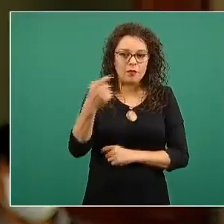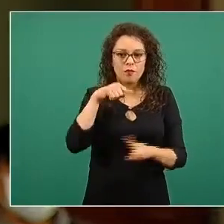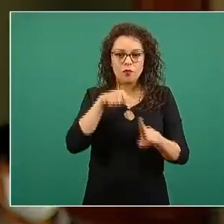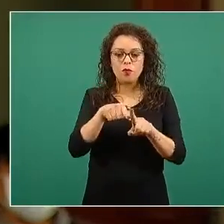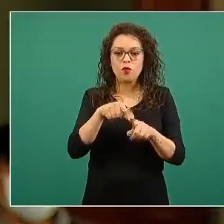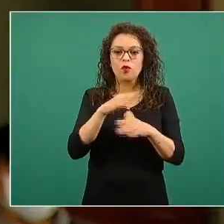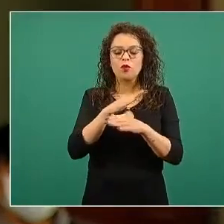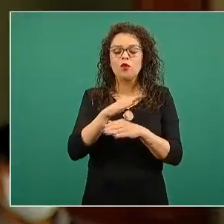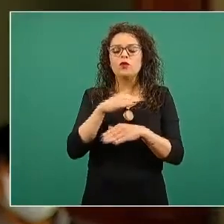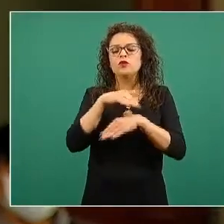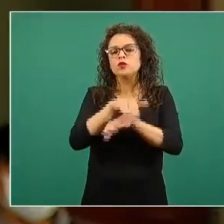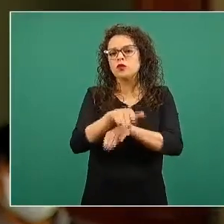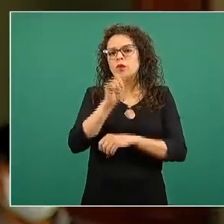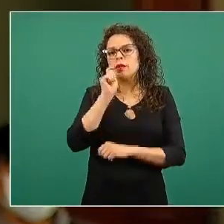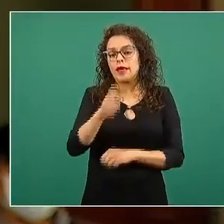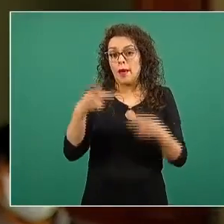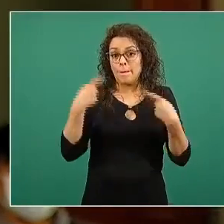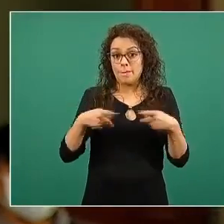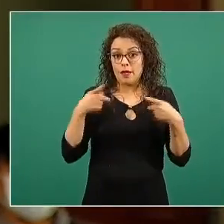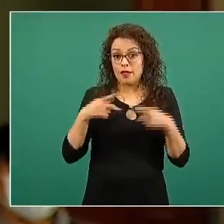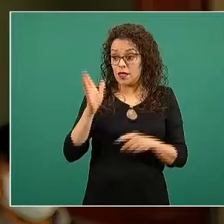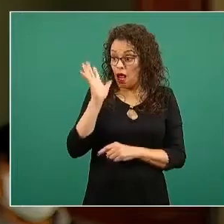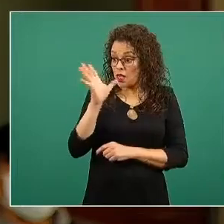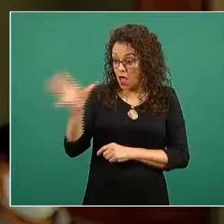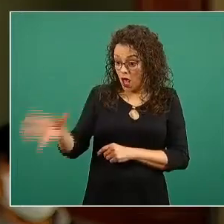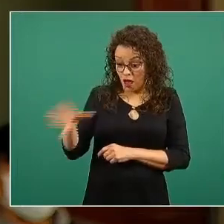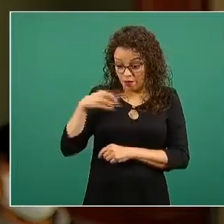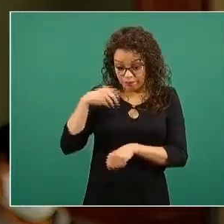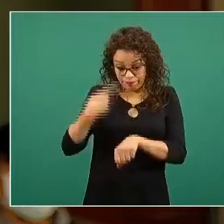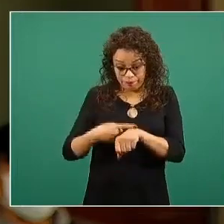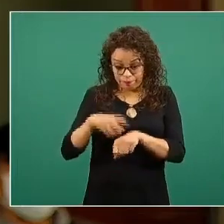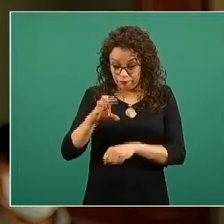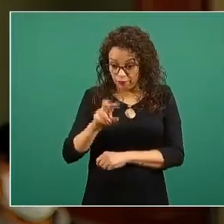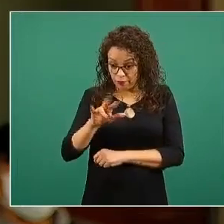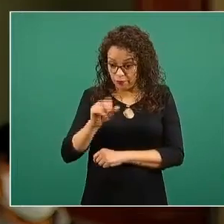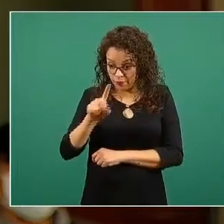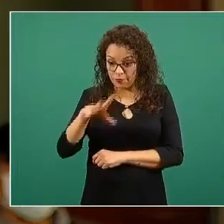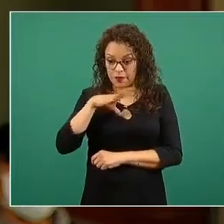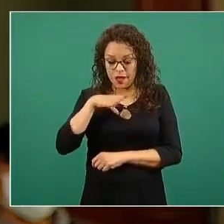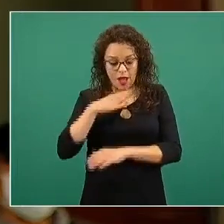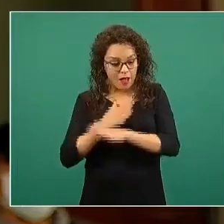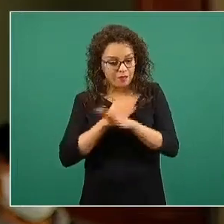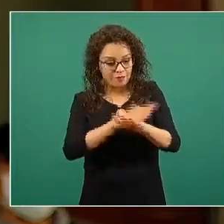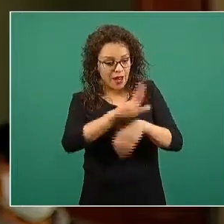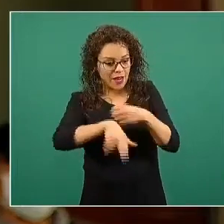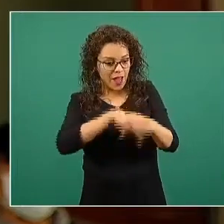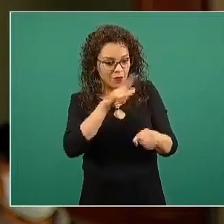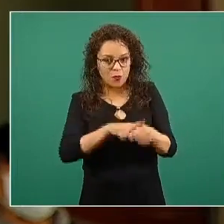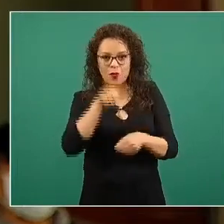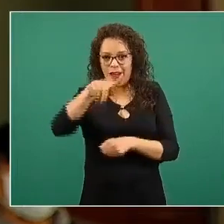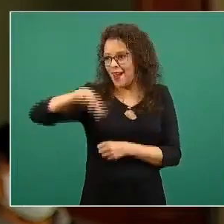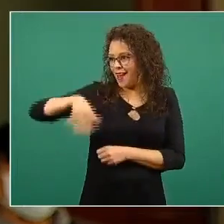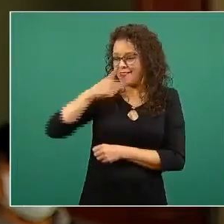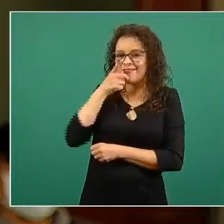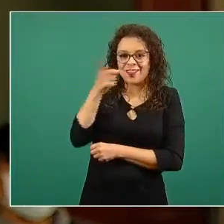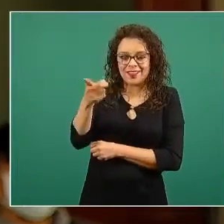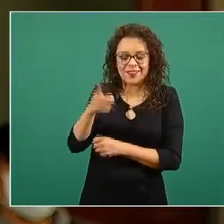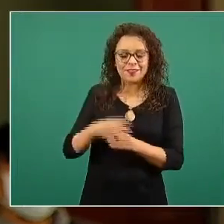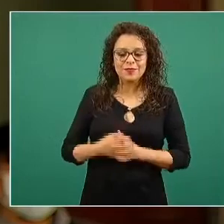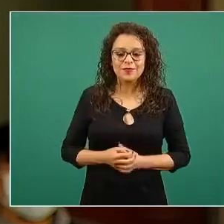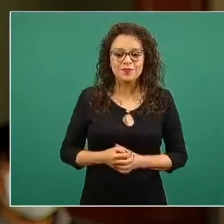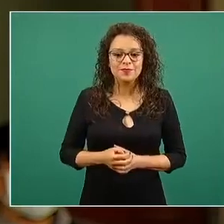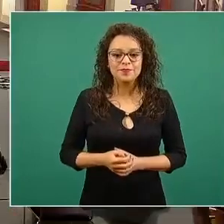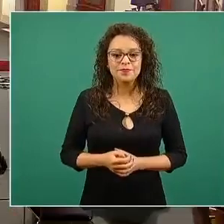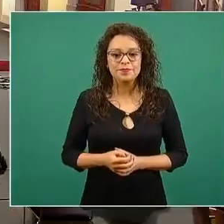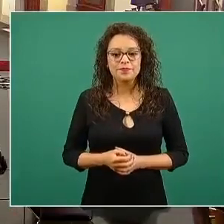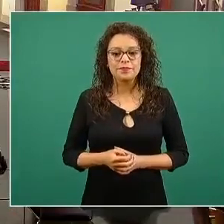de las personas que ya fueron contagiados adquieren esta inmunidad natural, como lo comenta. En el caso de que se lleguen